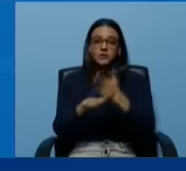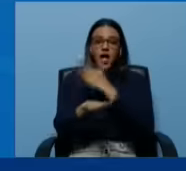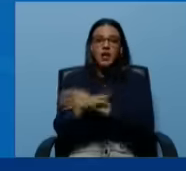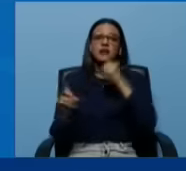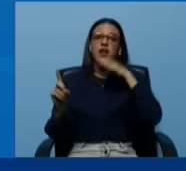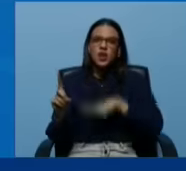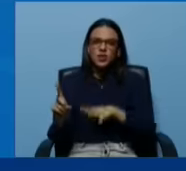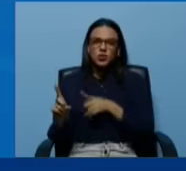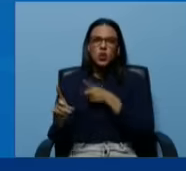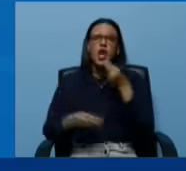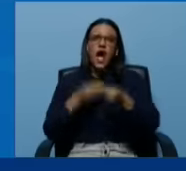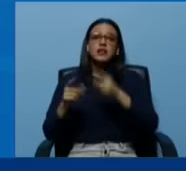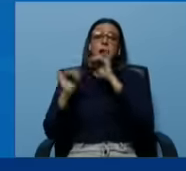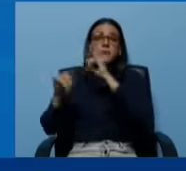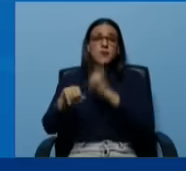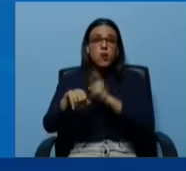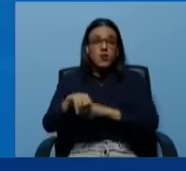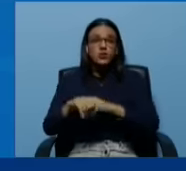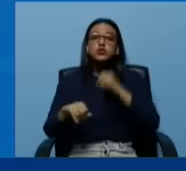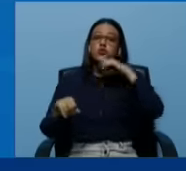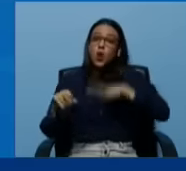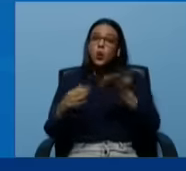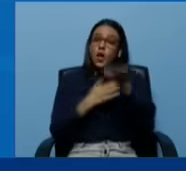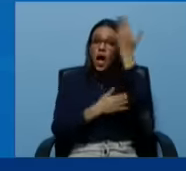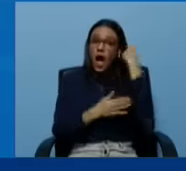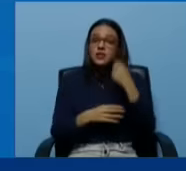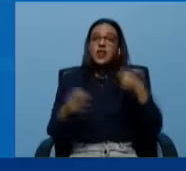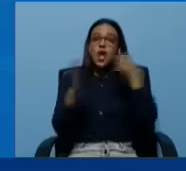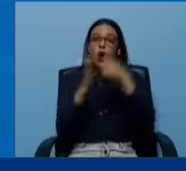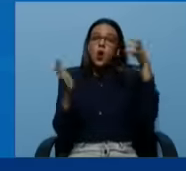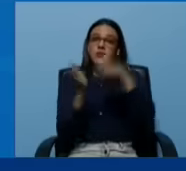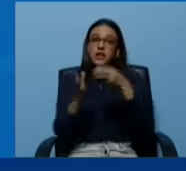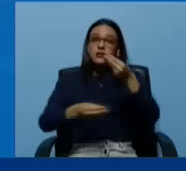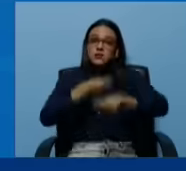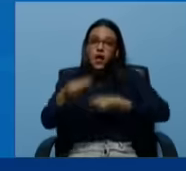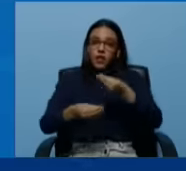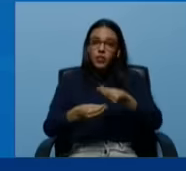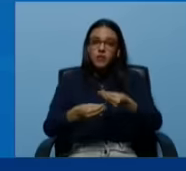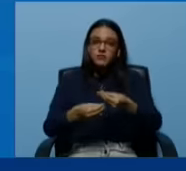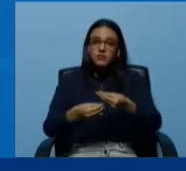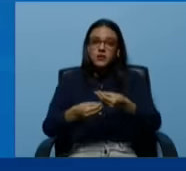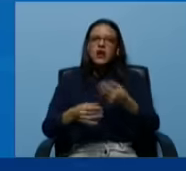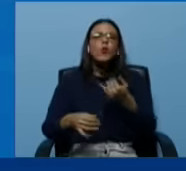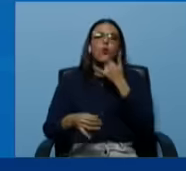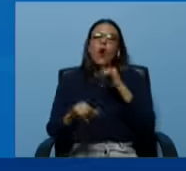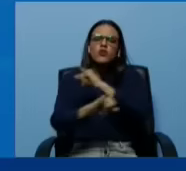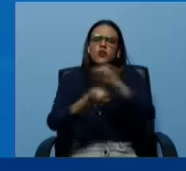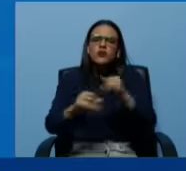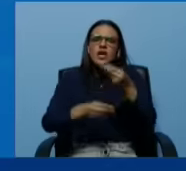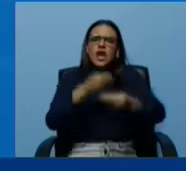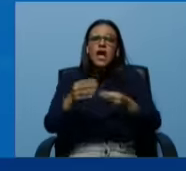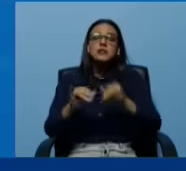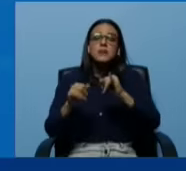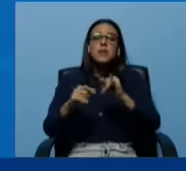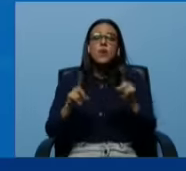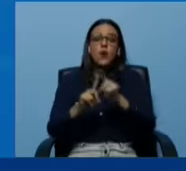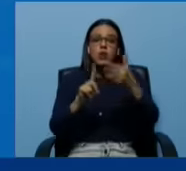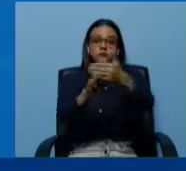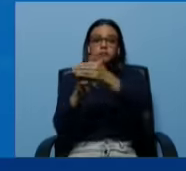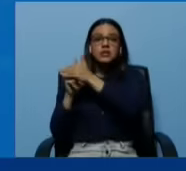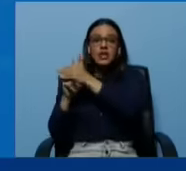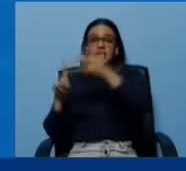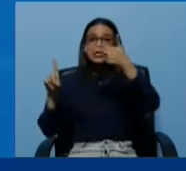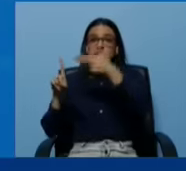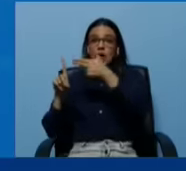¿A qué golpe de Estado que culminó con el secuestro y el